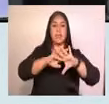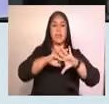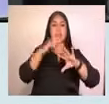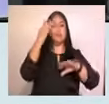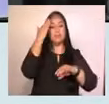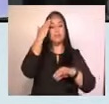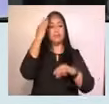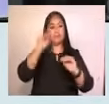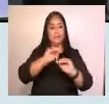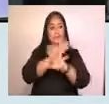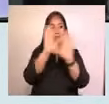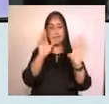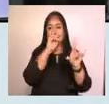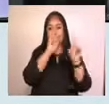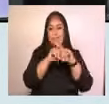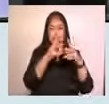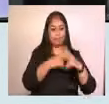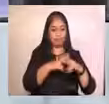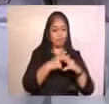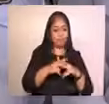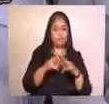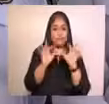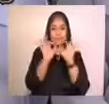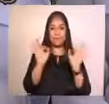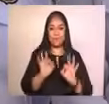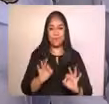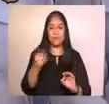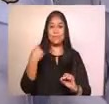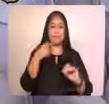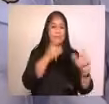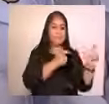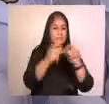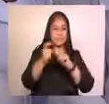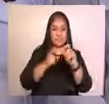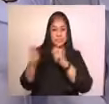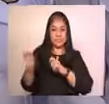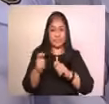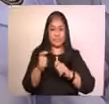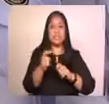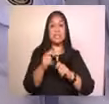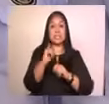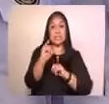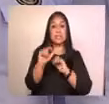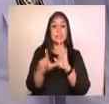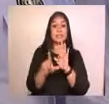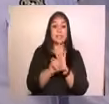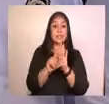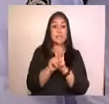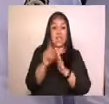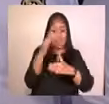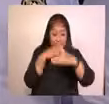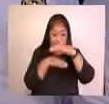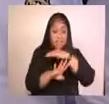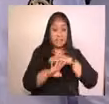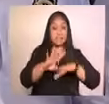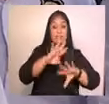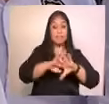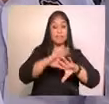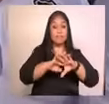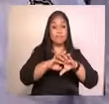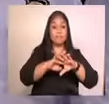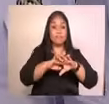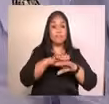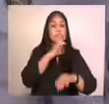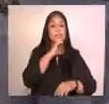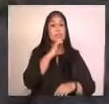de que el mecanismo que se usa para controlar el crimen desde adentro de las prisiones